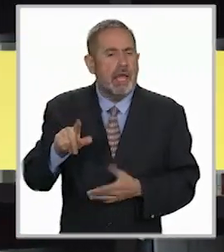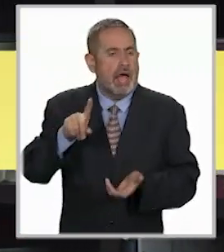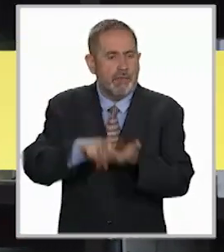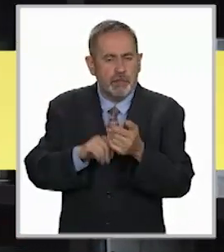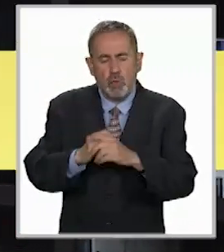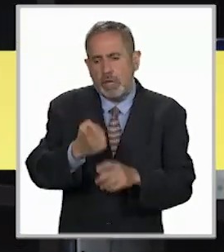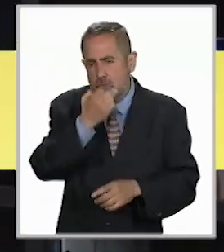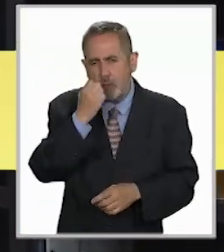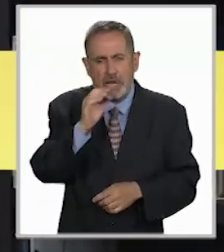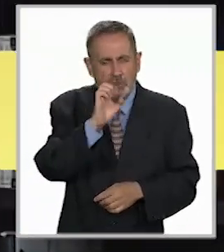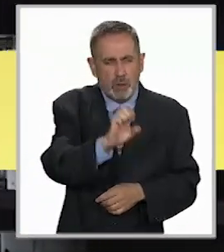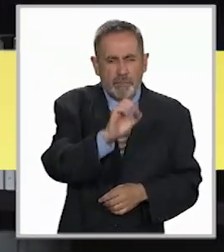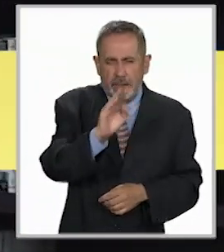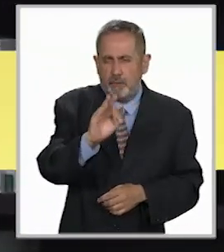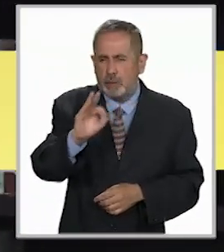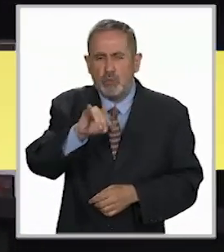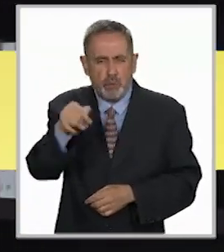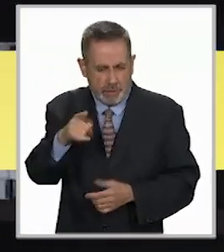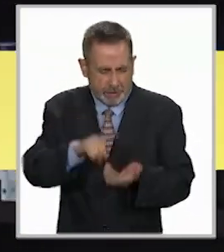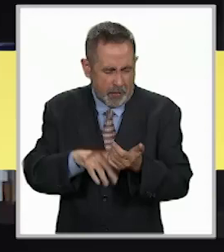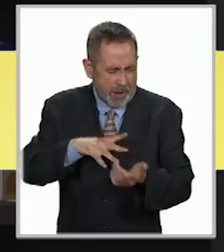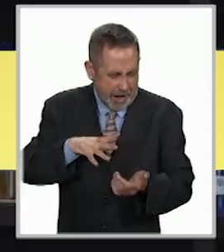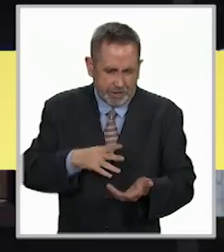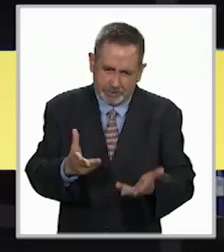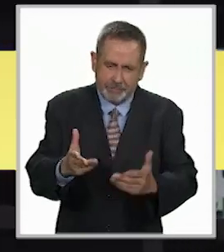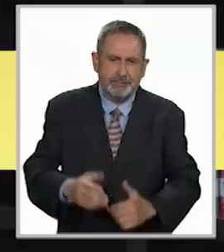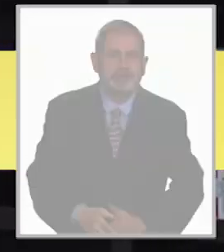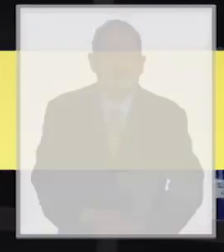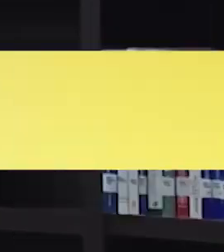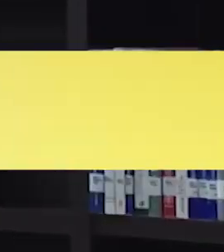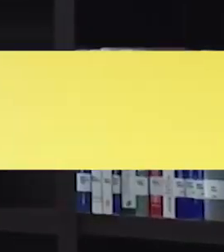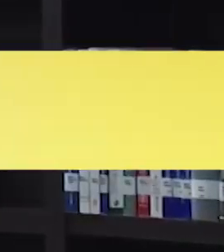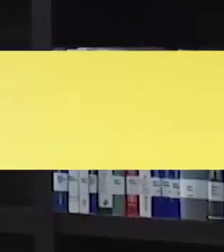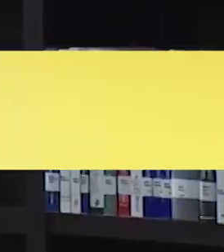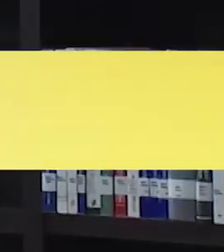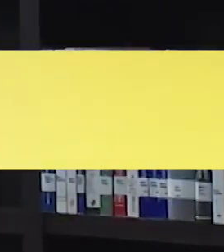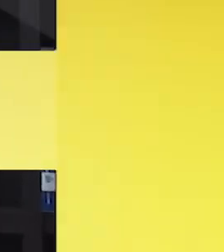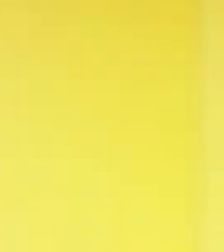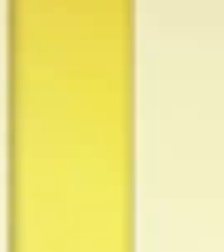Felipe Tena Ramírez de la Escuela Federal de Formación Judicial.